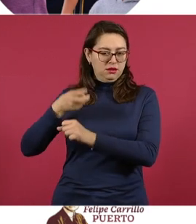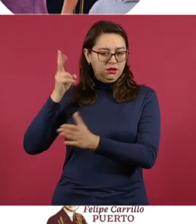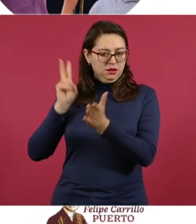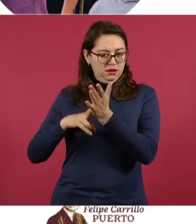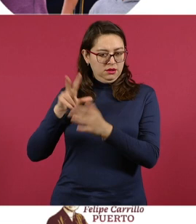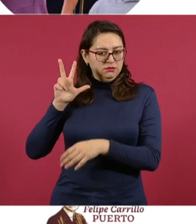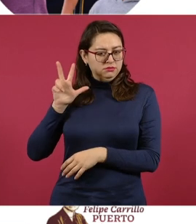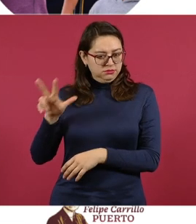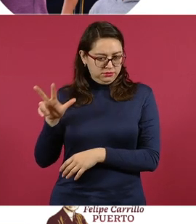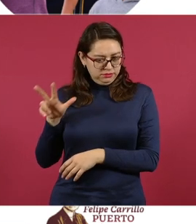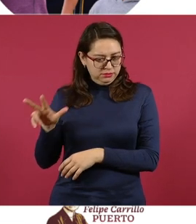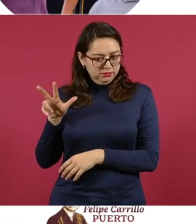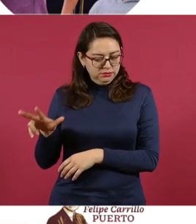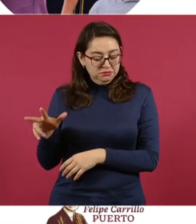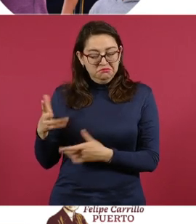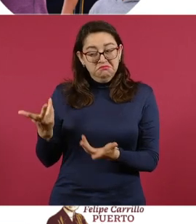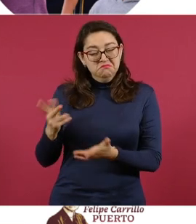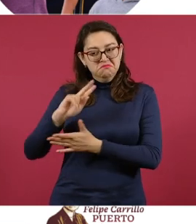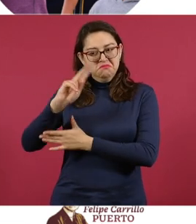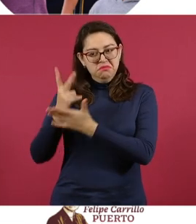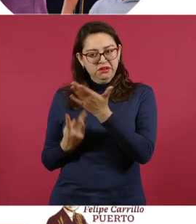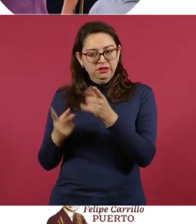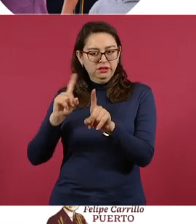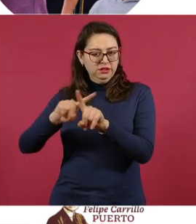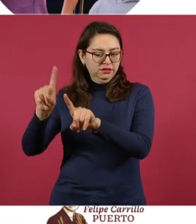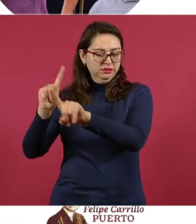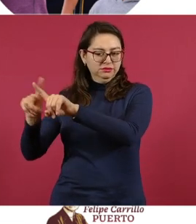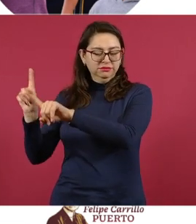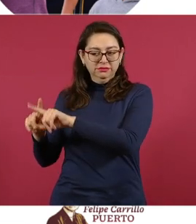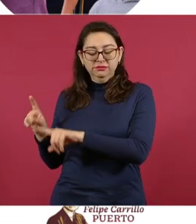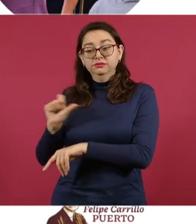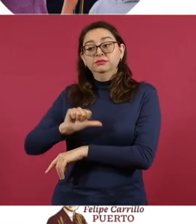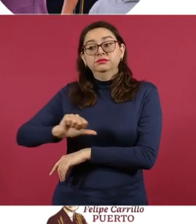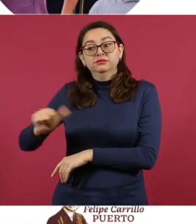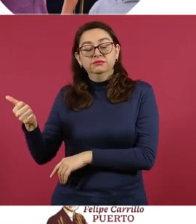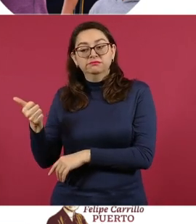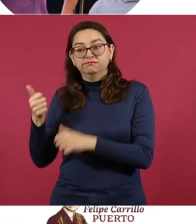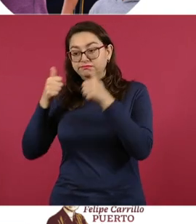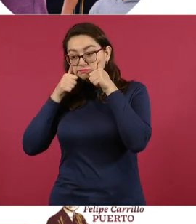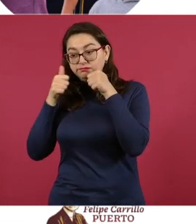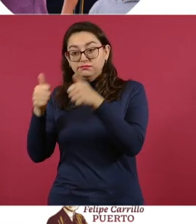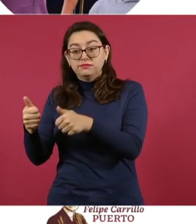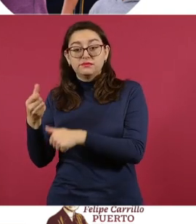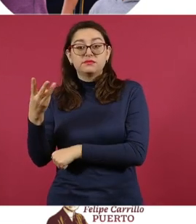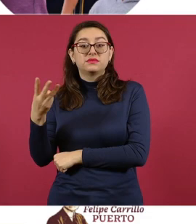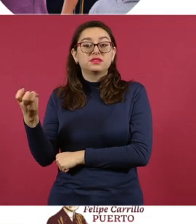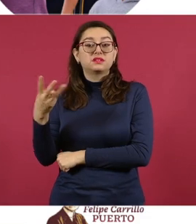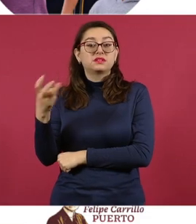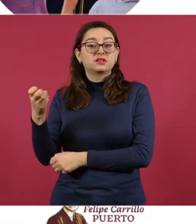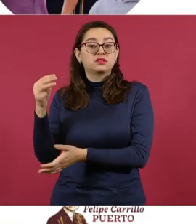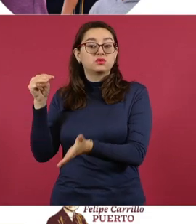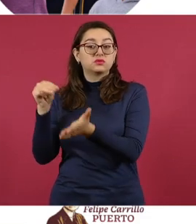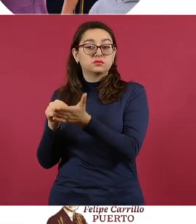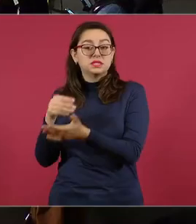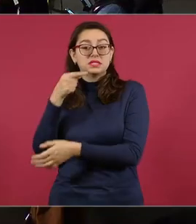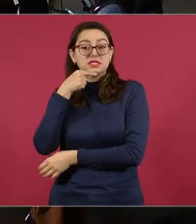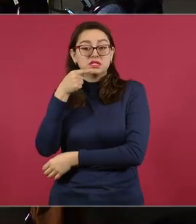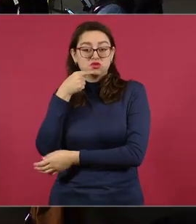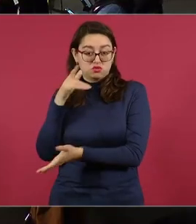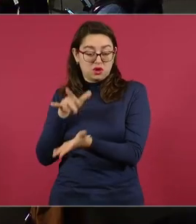atendían mediante la política social, solo había 300.000 niños con un